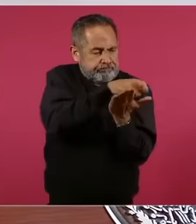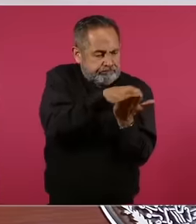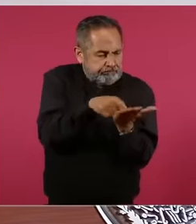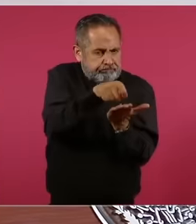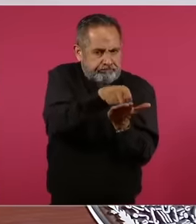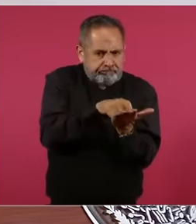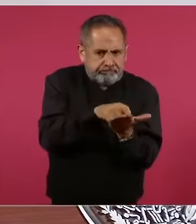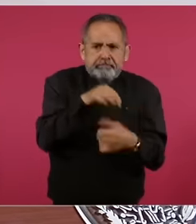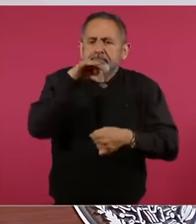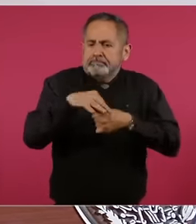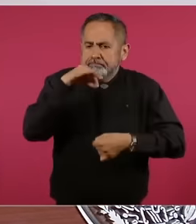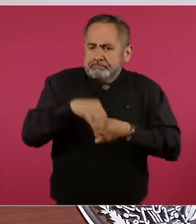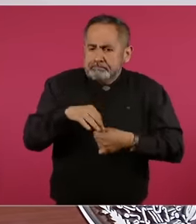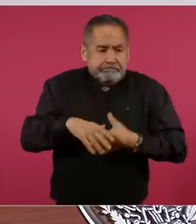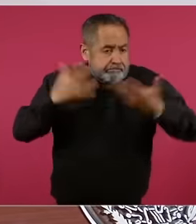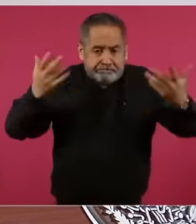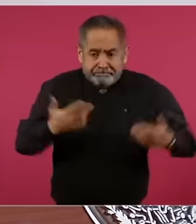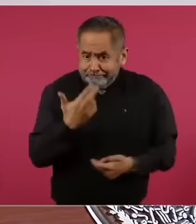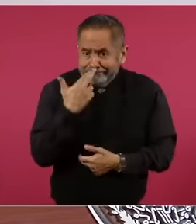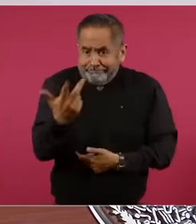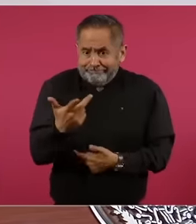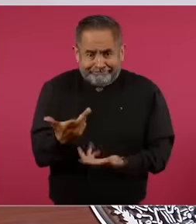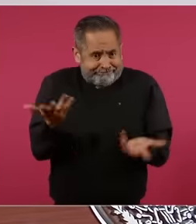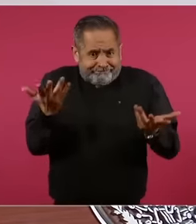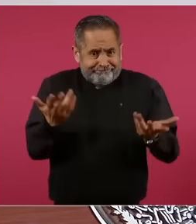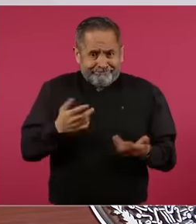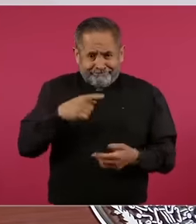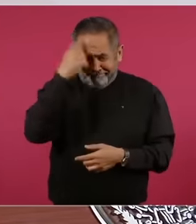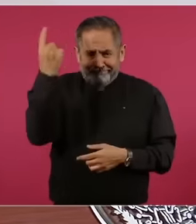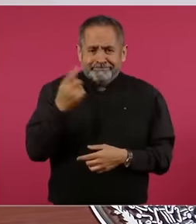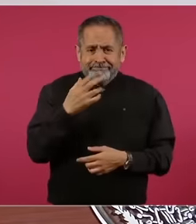¿Qué mejor que eso?